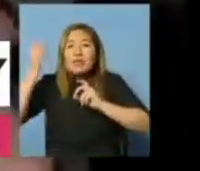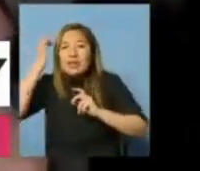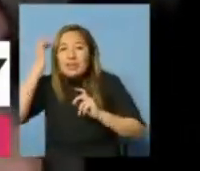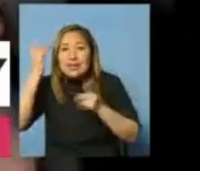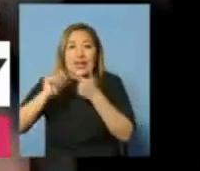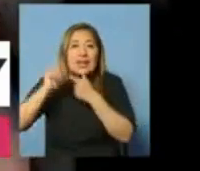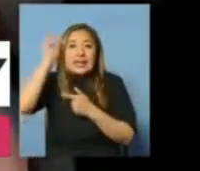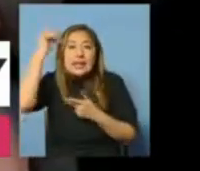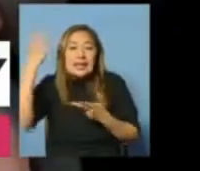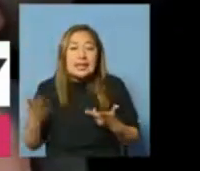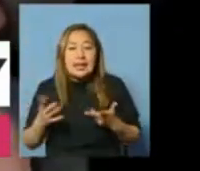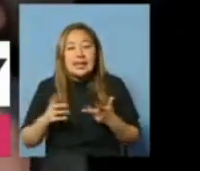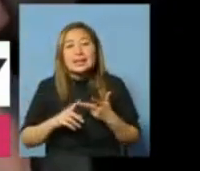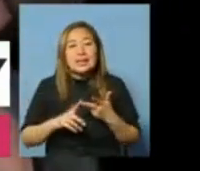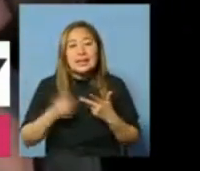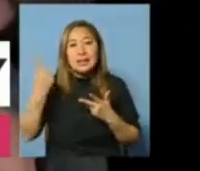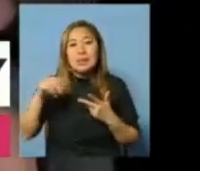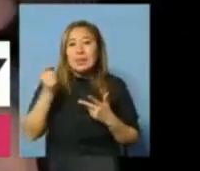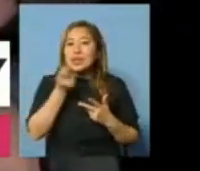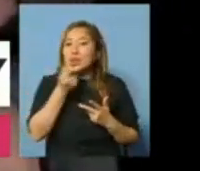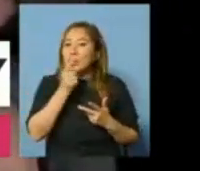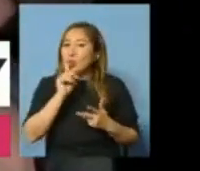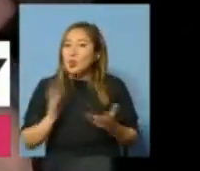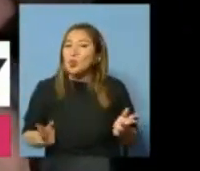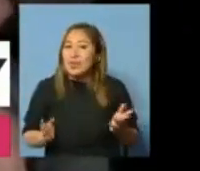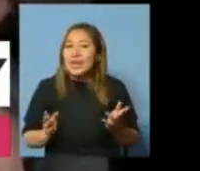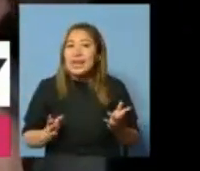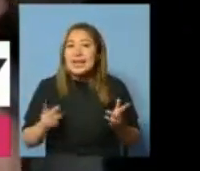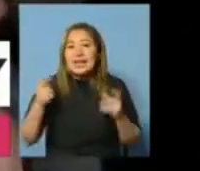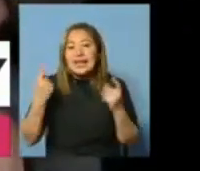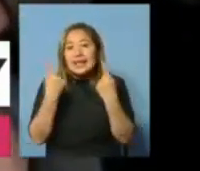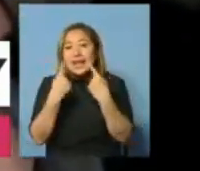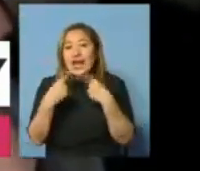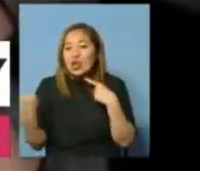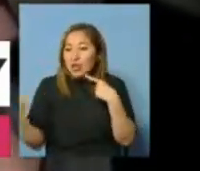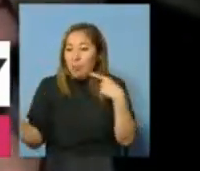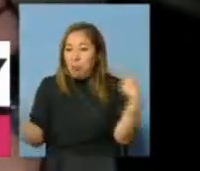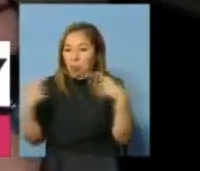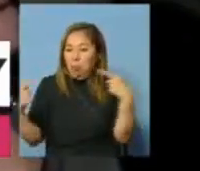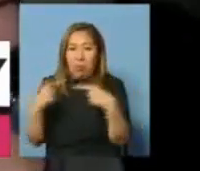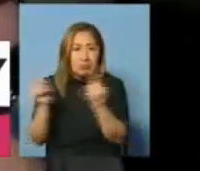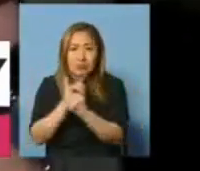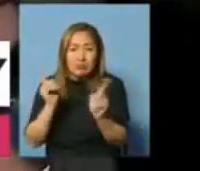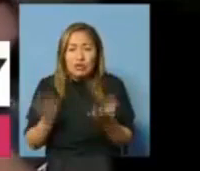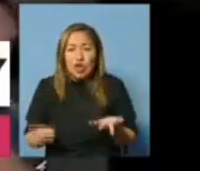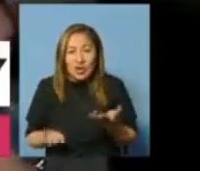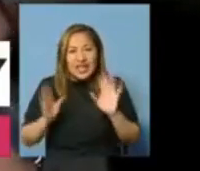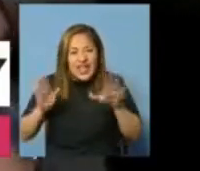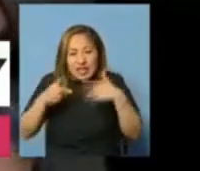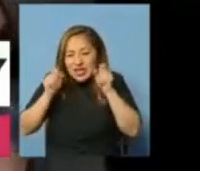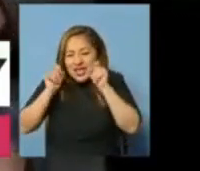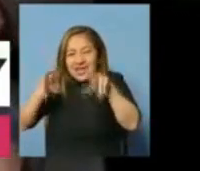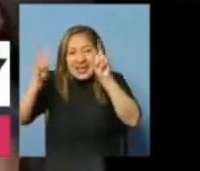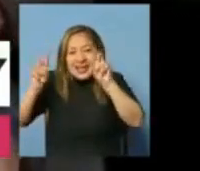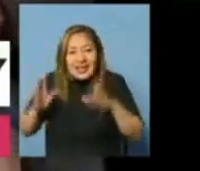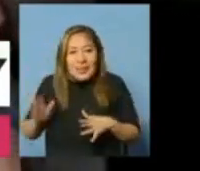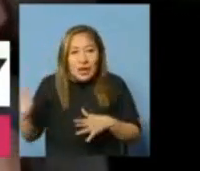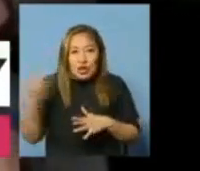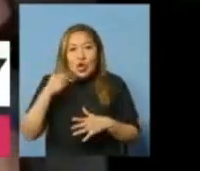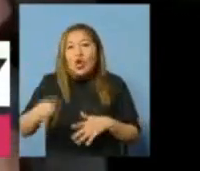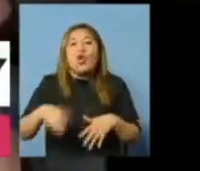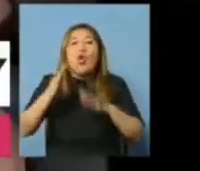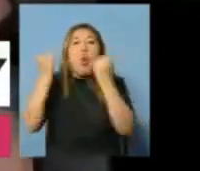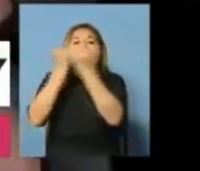las ideas, pero no me gusta que las cosas sean confrontativas, agresivas. Entonces, en ese tema todos tenemos